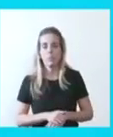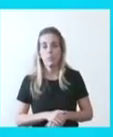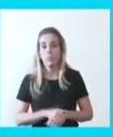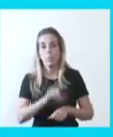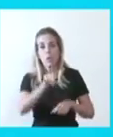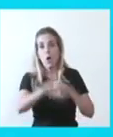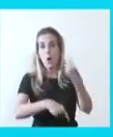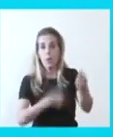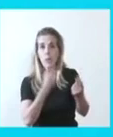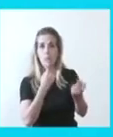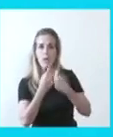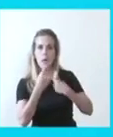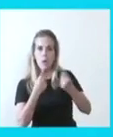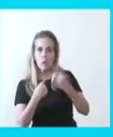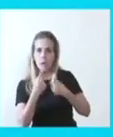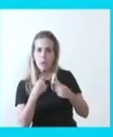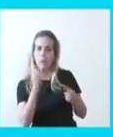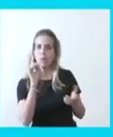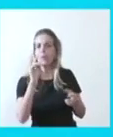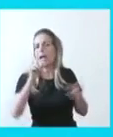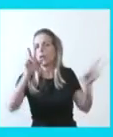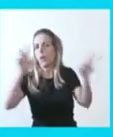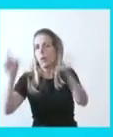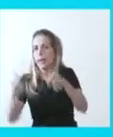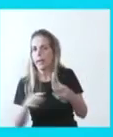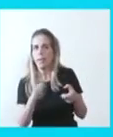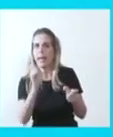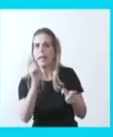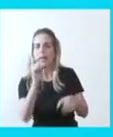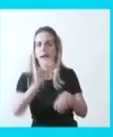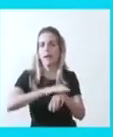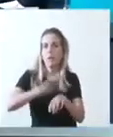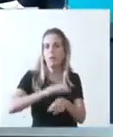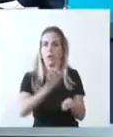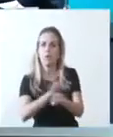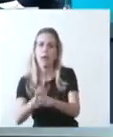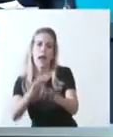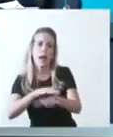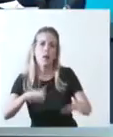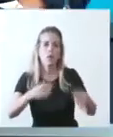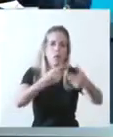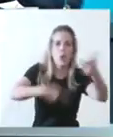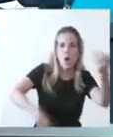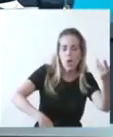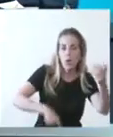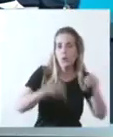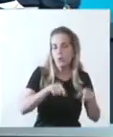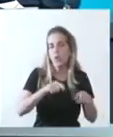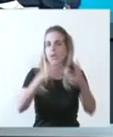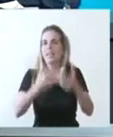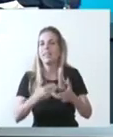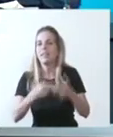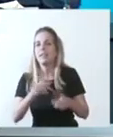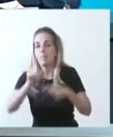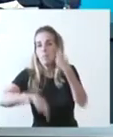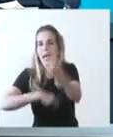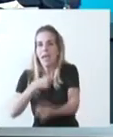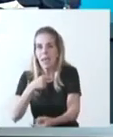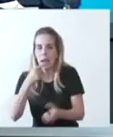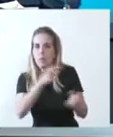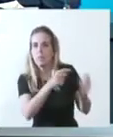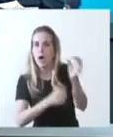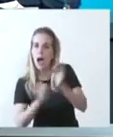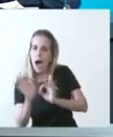demás preguntas que tienen que ver con quién se ocupa del todos esos son sistemas de licencia que vamos a analizar